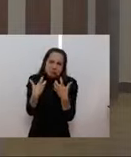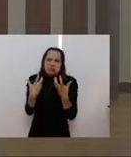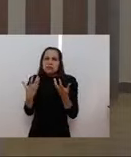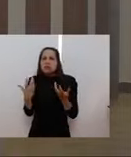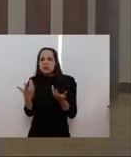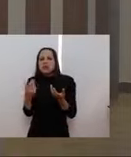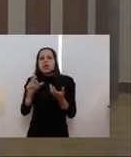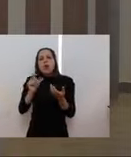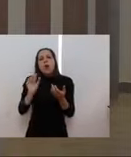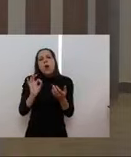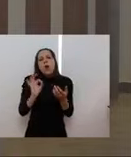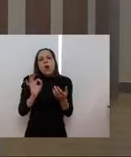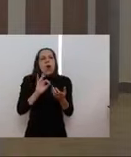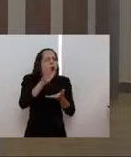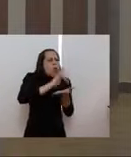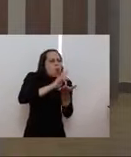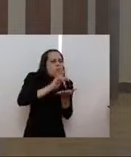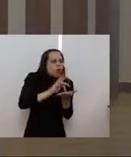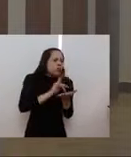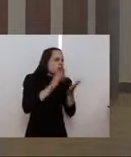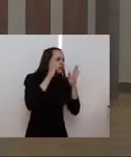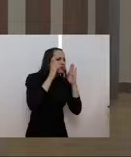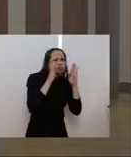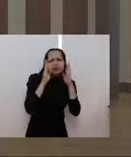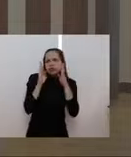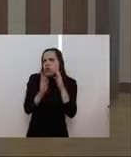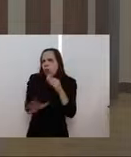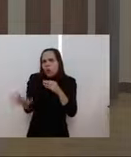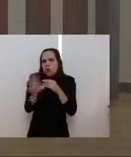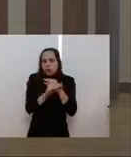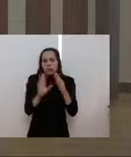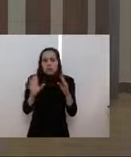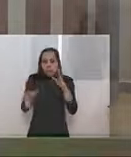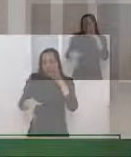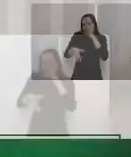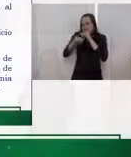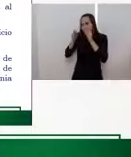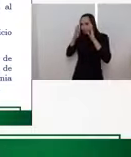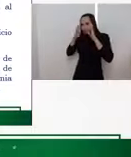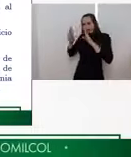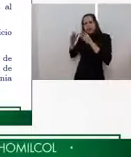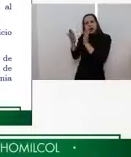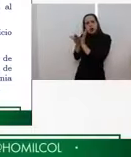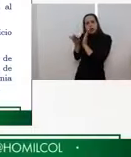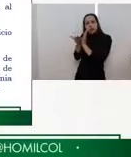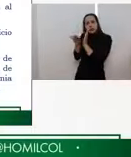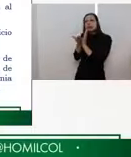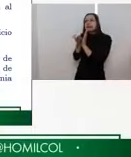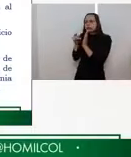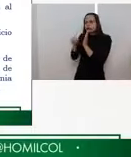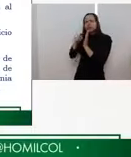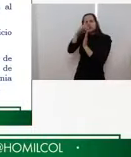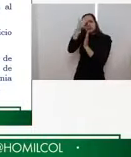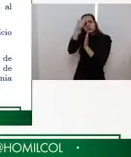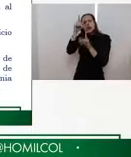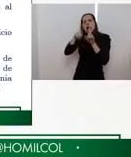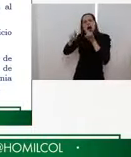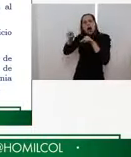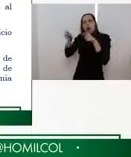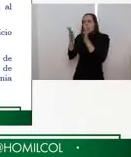consultaba al servicio de urgencias mantuvimos la presión de la prestación de servicio educativo porque ustedes saben que tenemos estudiantes en